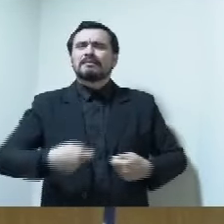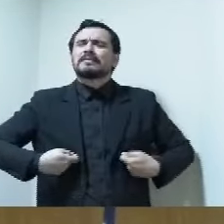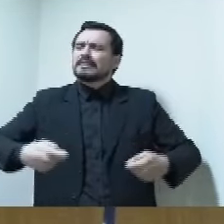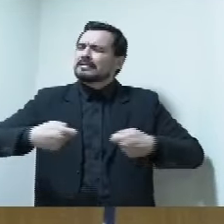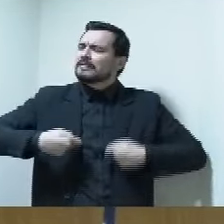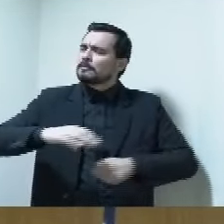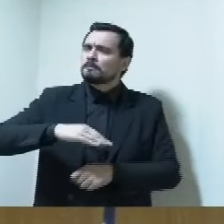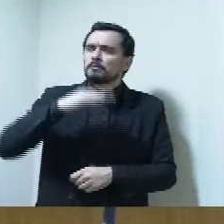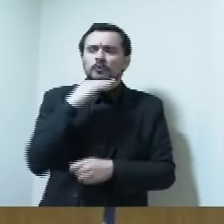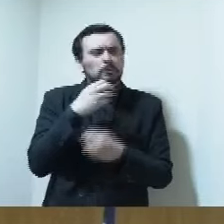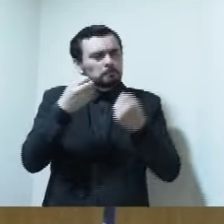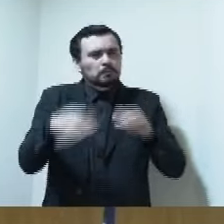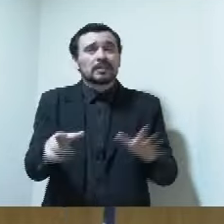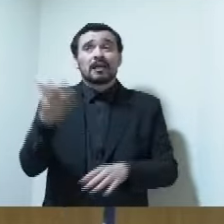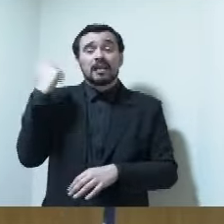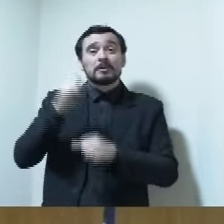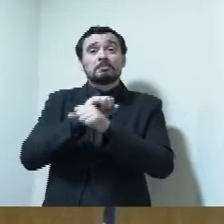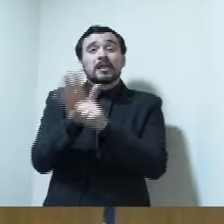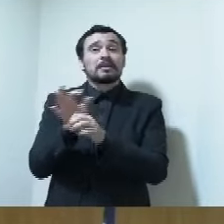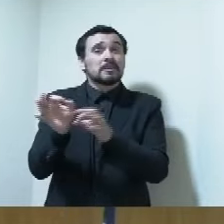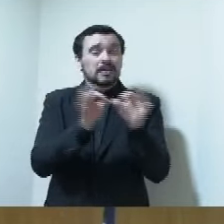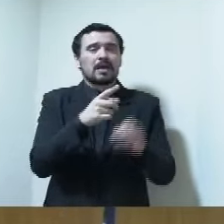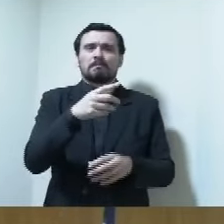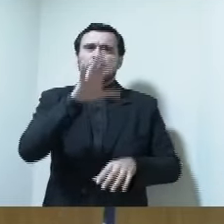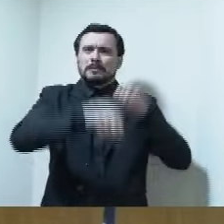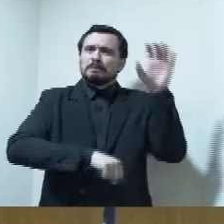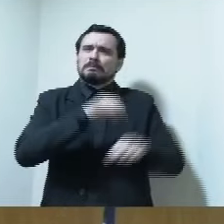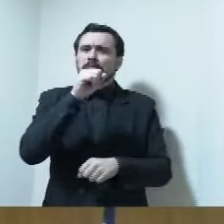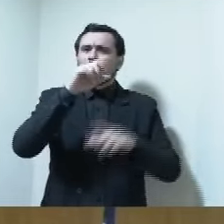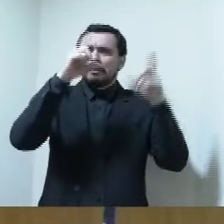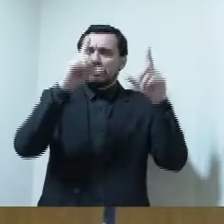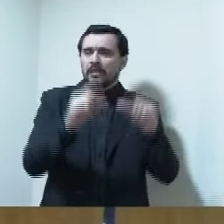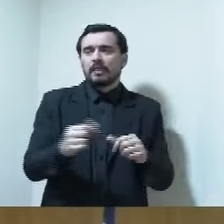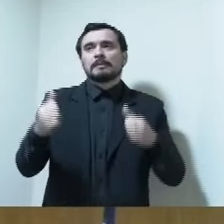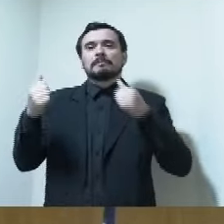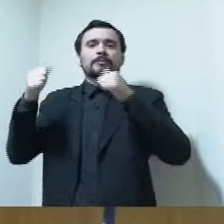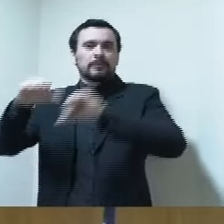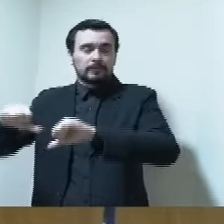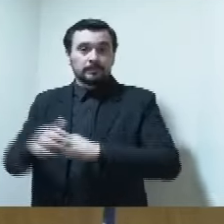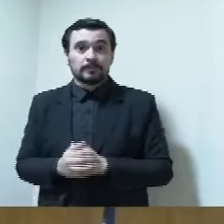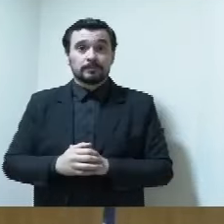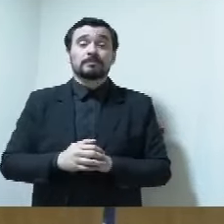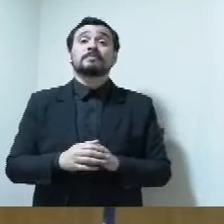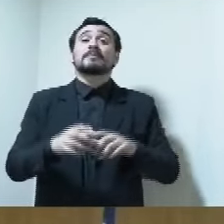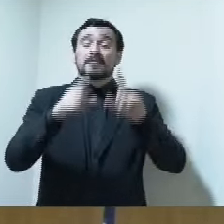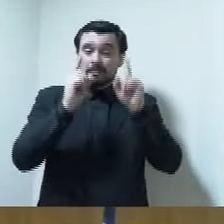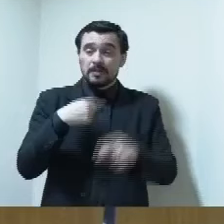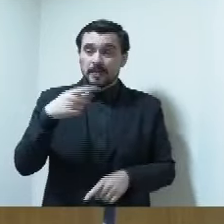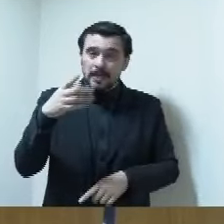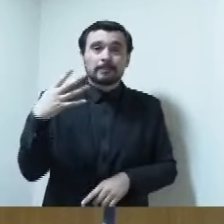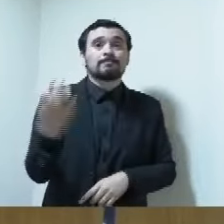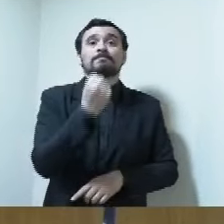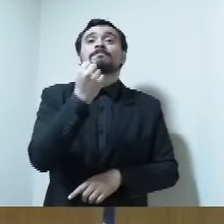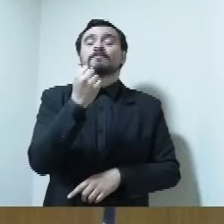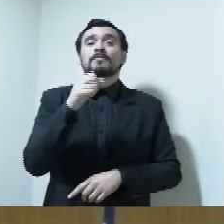pandemia, que hoy lo sabemos dolorosamente, simplemente no llegó a la gente. Descubrimos también, tristemente,